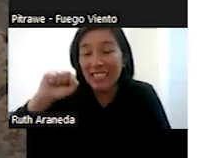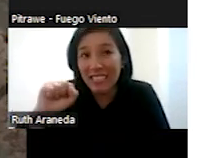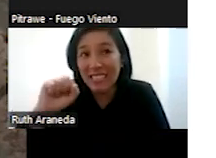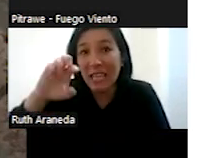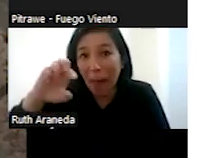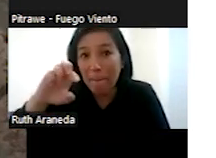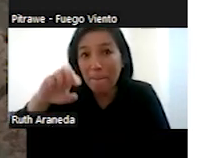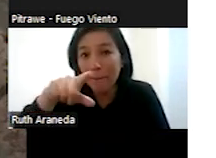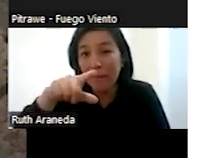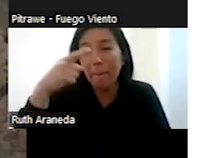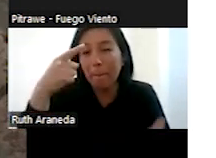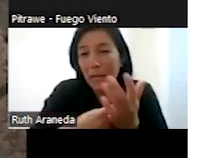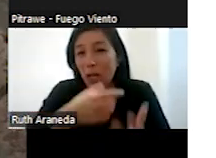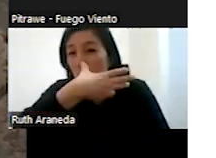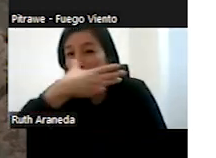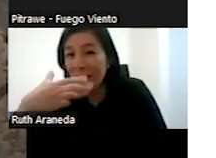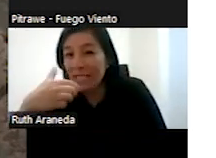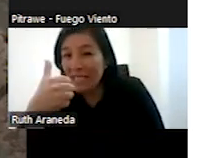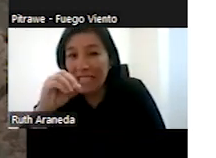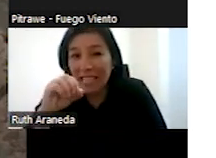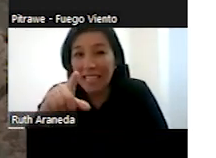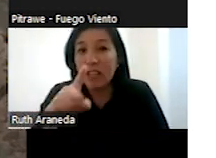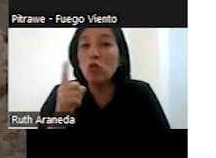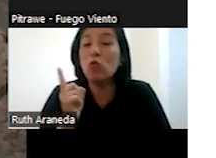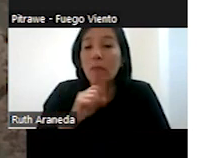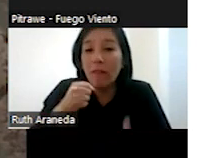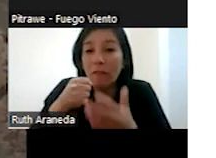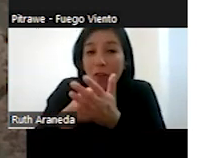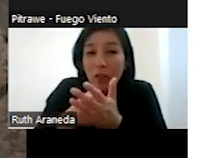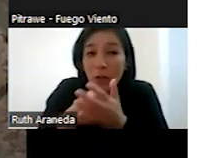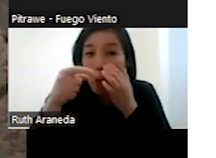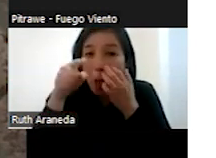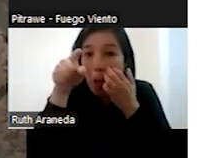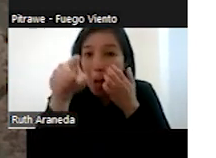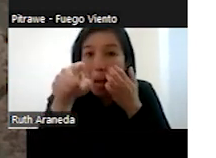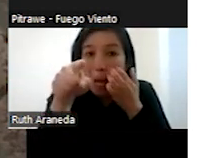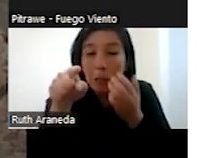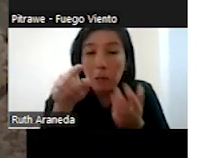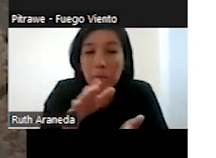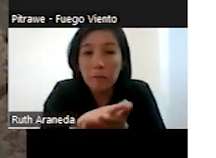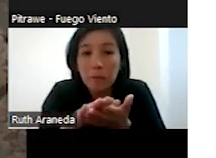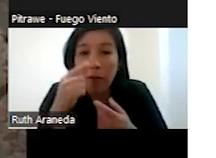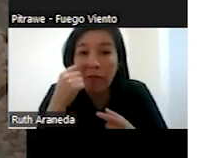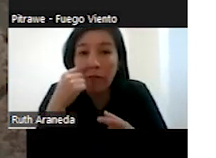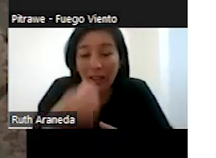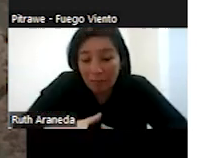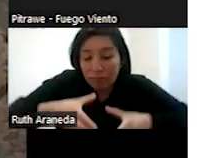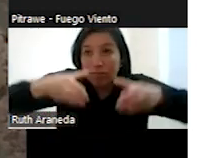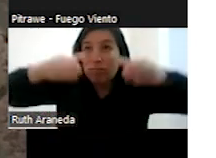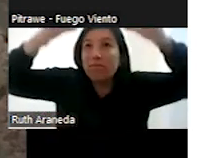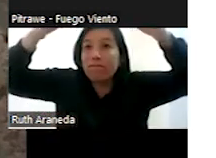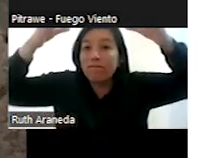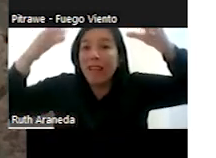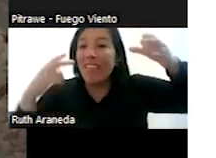AP3, al fondo, ahí se ve. Pero la mayoría donde están esos estanques de petróleo. Pero la mayoría